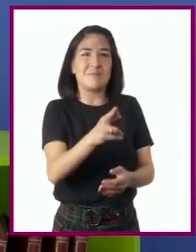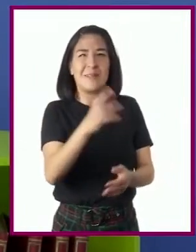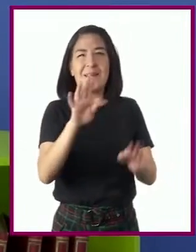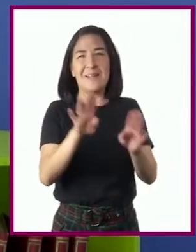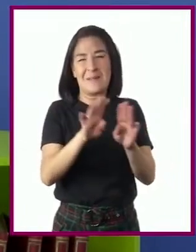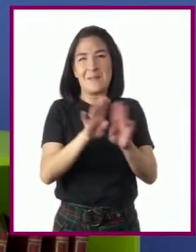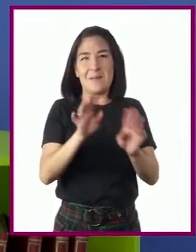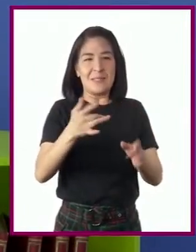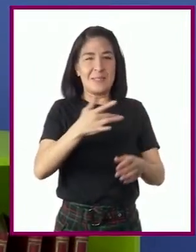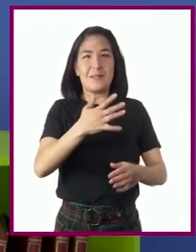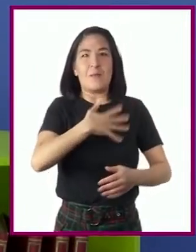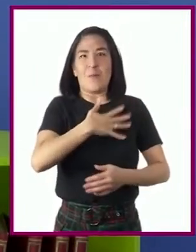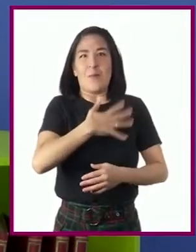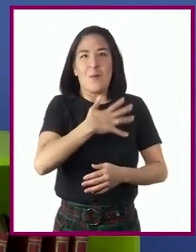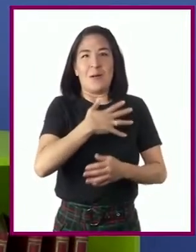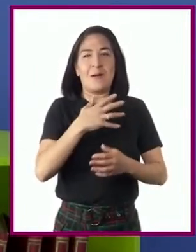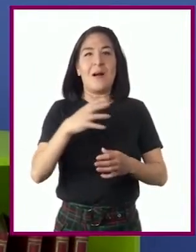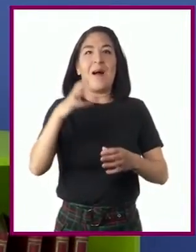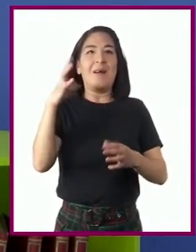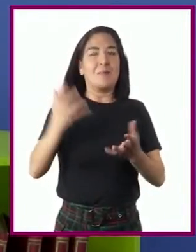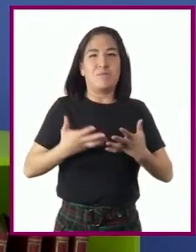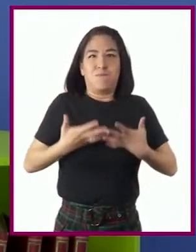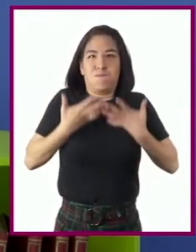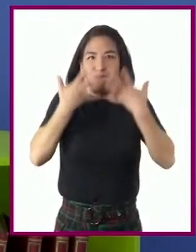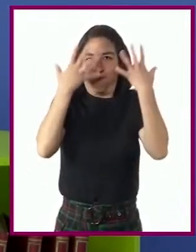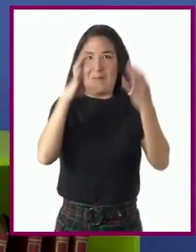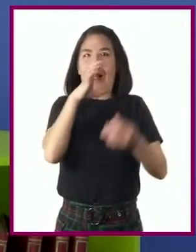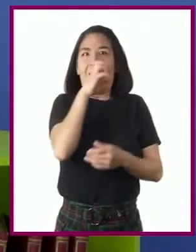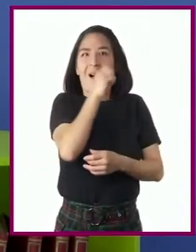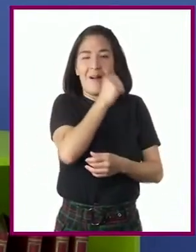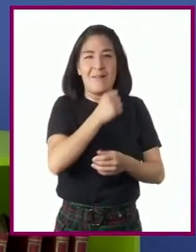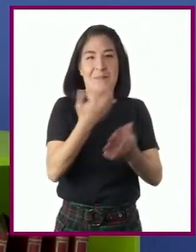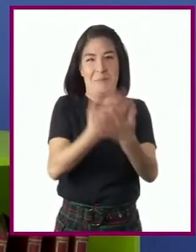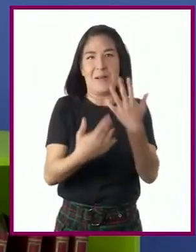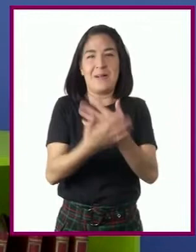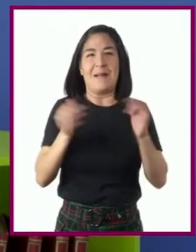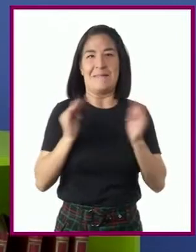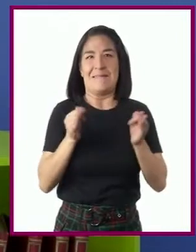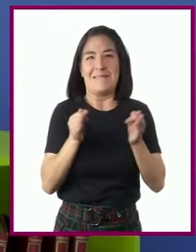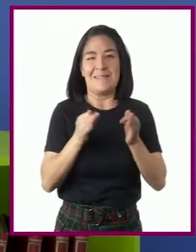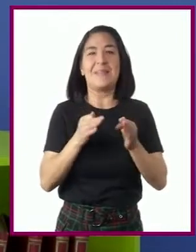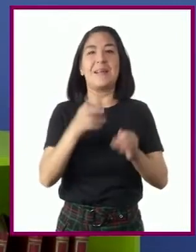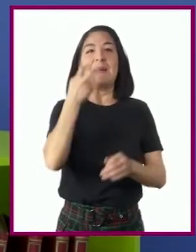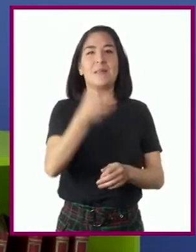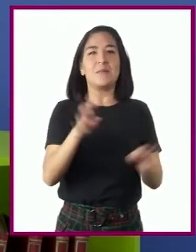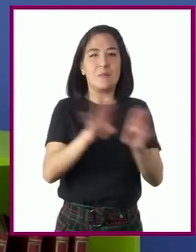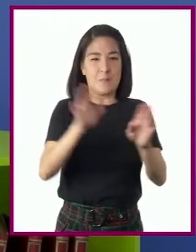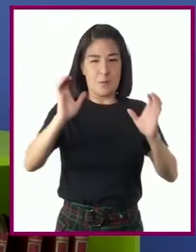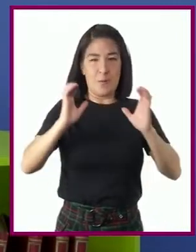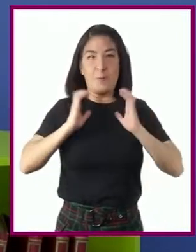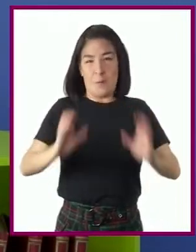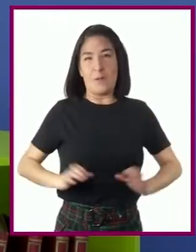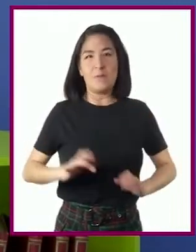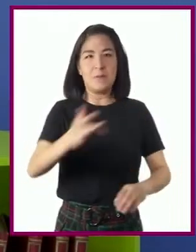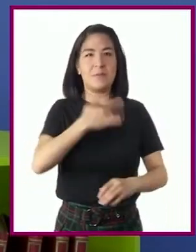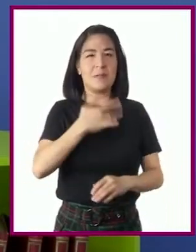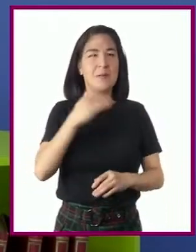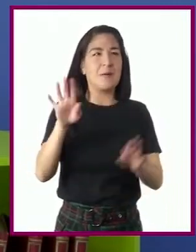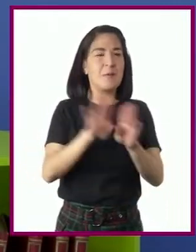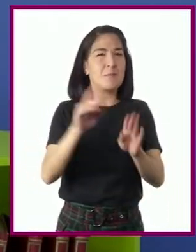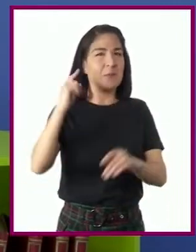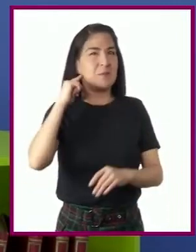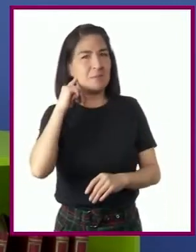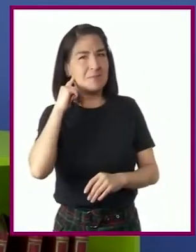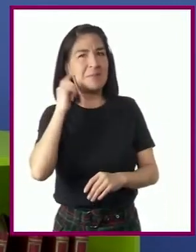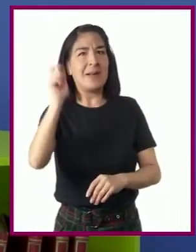en el pecho, la cara caliente y las manos frías. Tu cuerpo se pone atento para escuchar la pregunta.